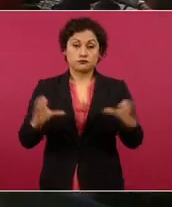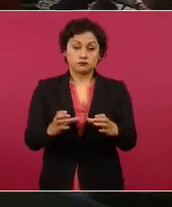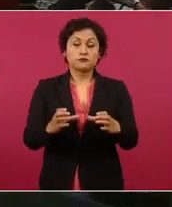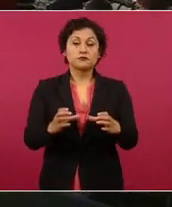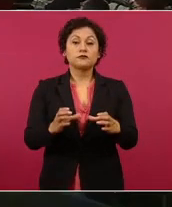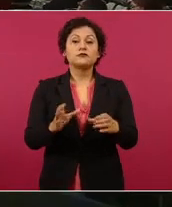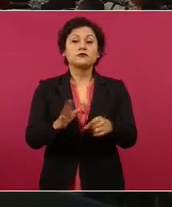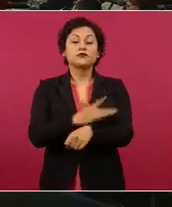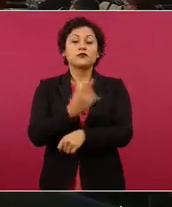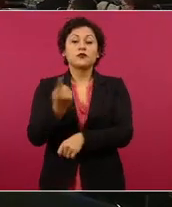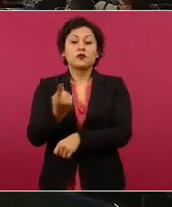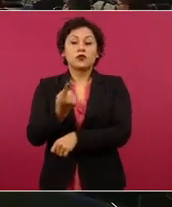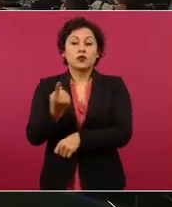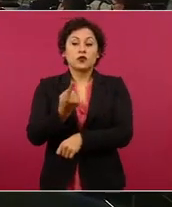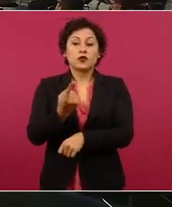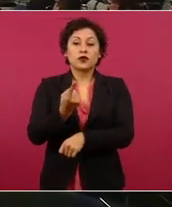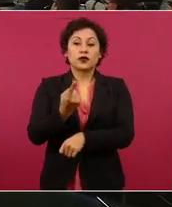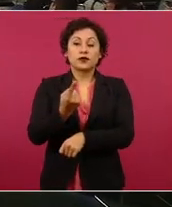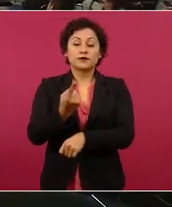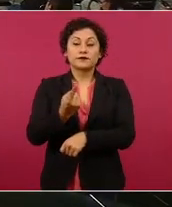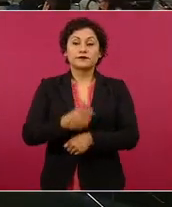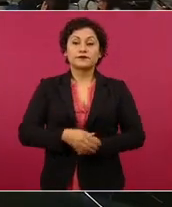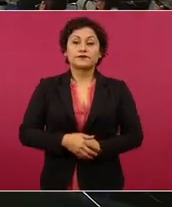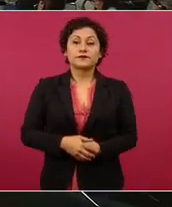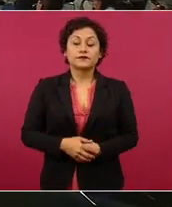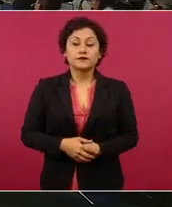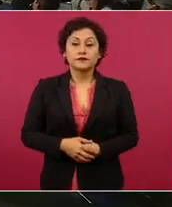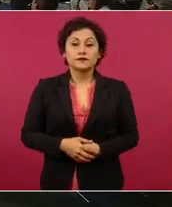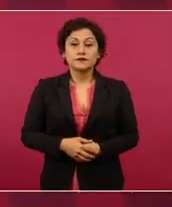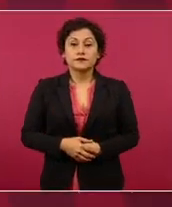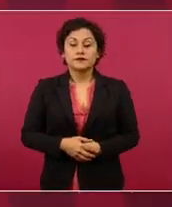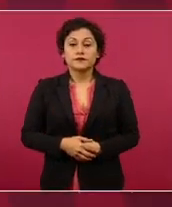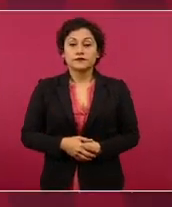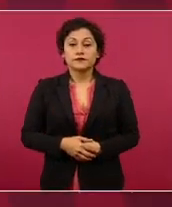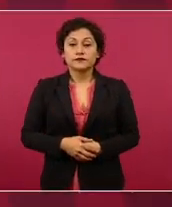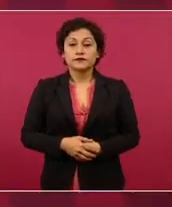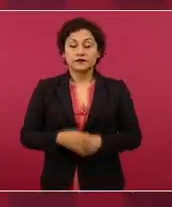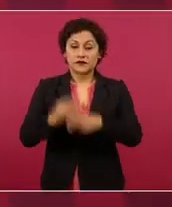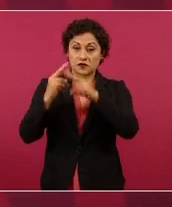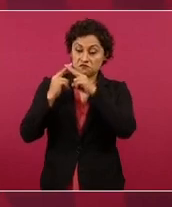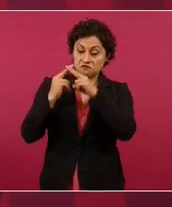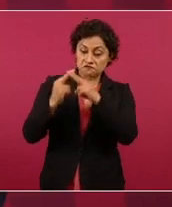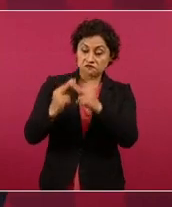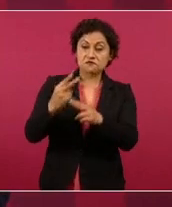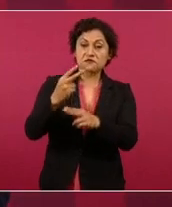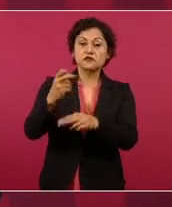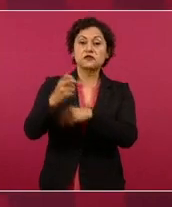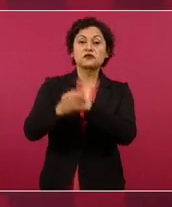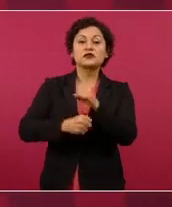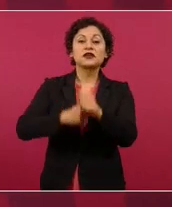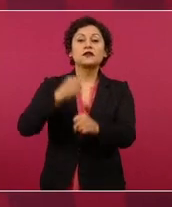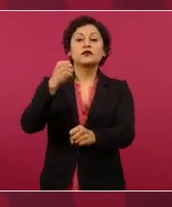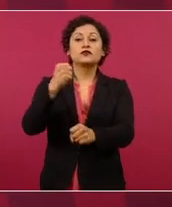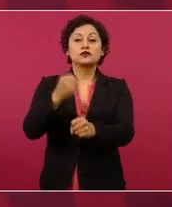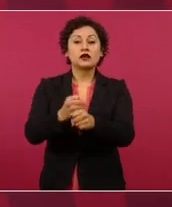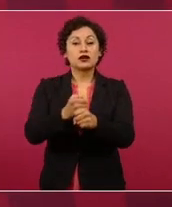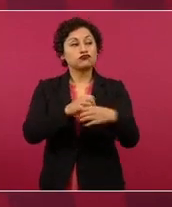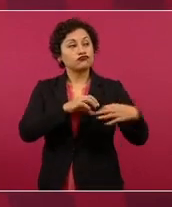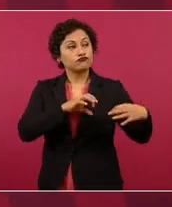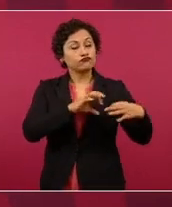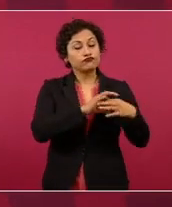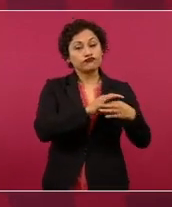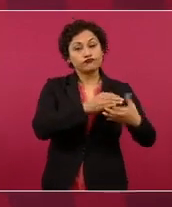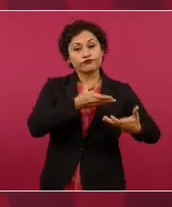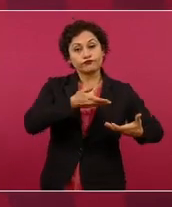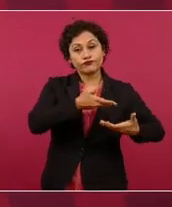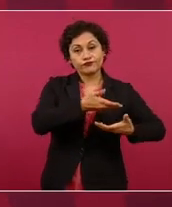se van a cumplir 200 años de nuestra relación,